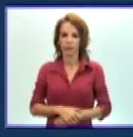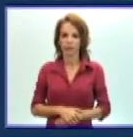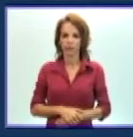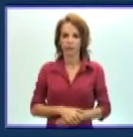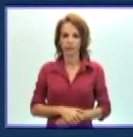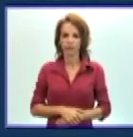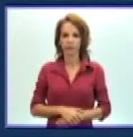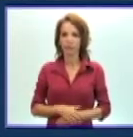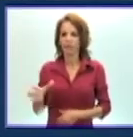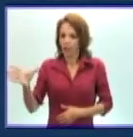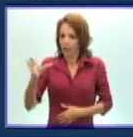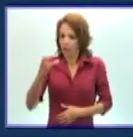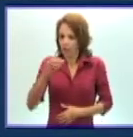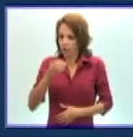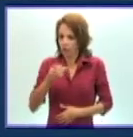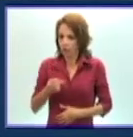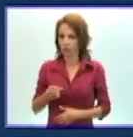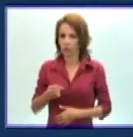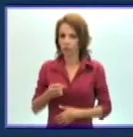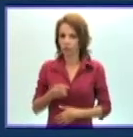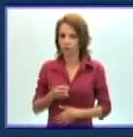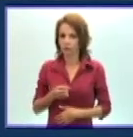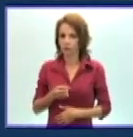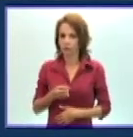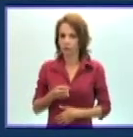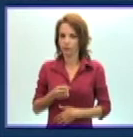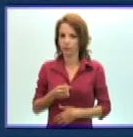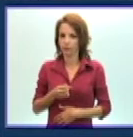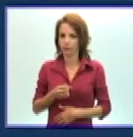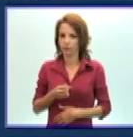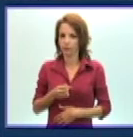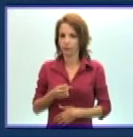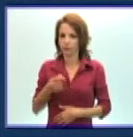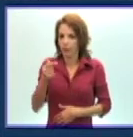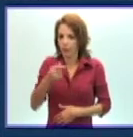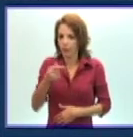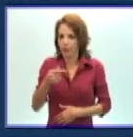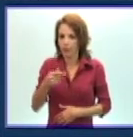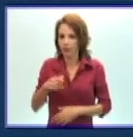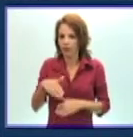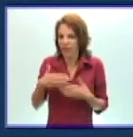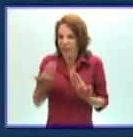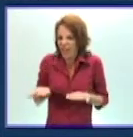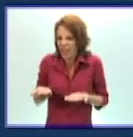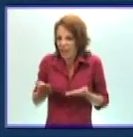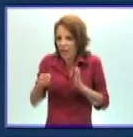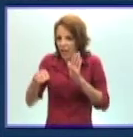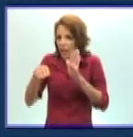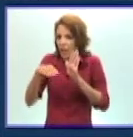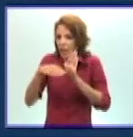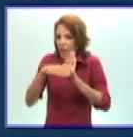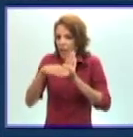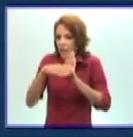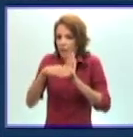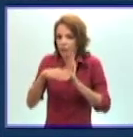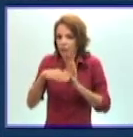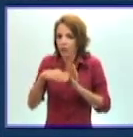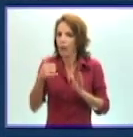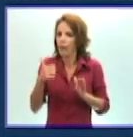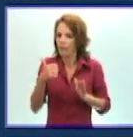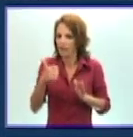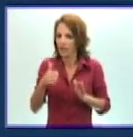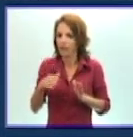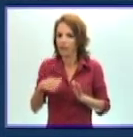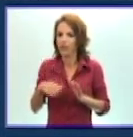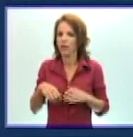los casos, menos en el del medio. ¿Qué error se ha cometido? ¿El error de